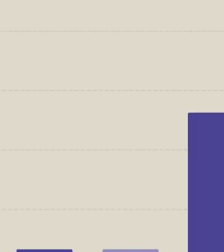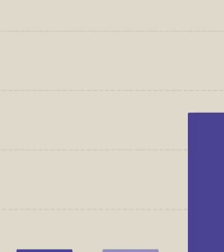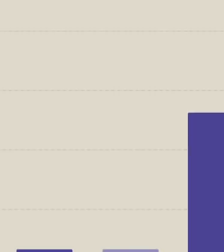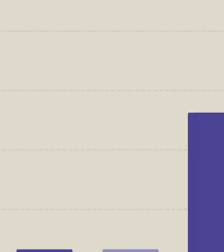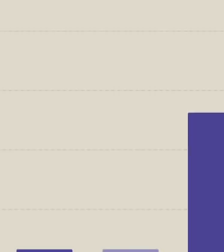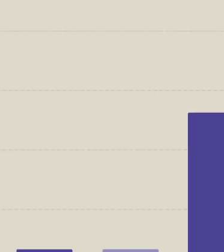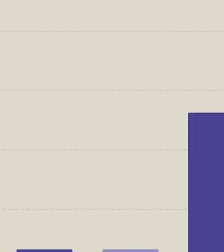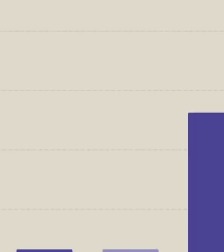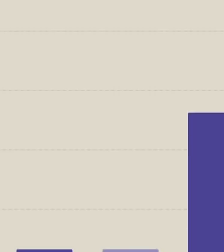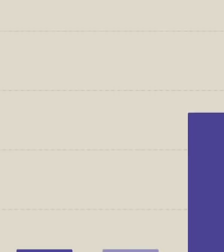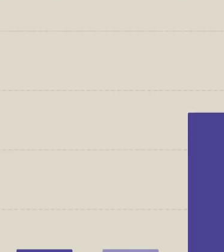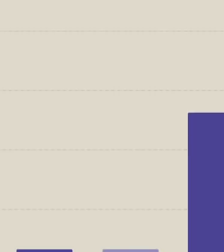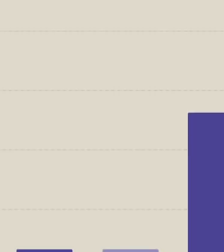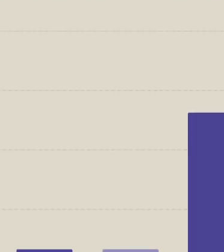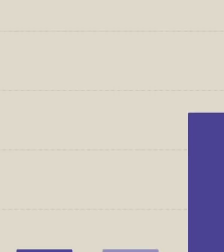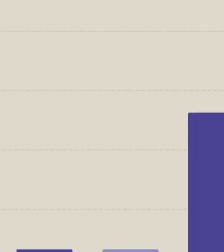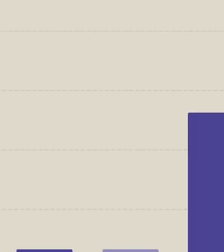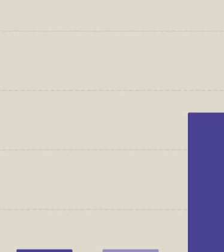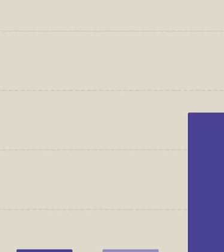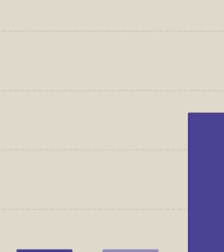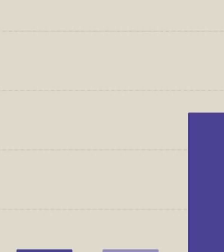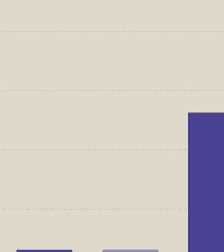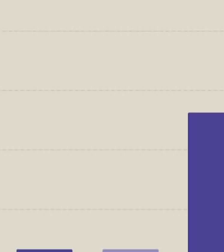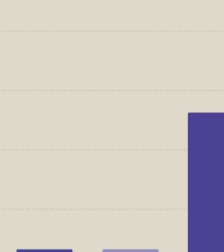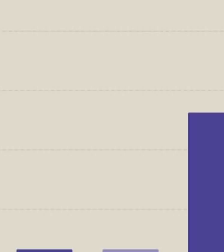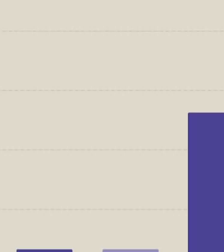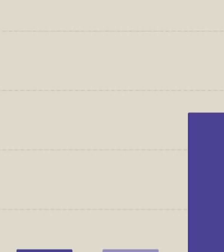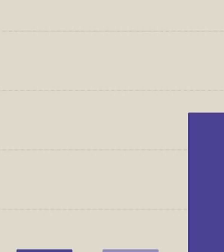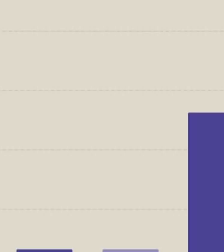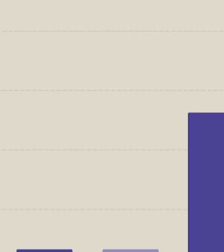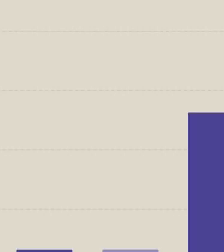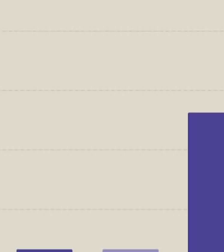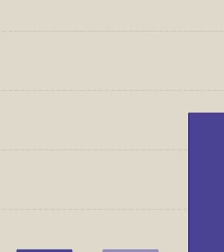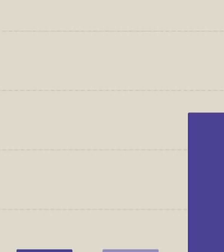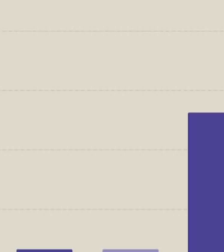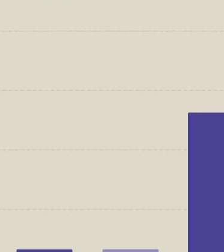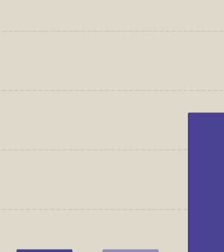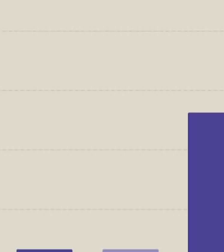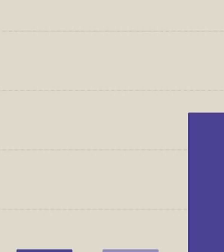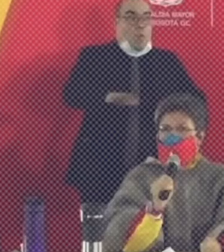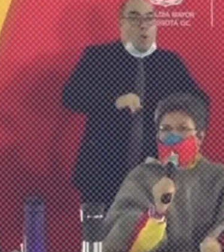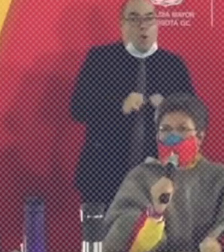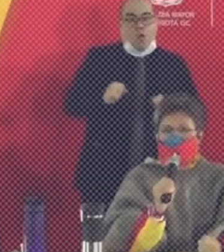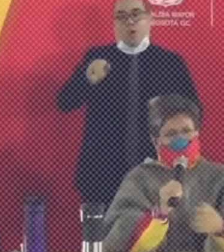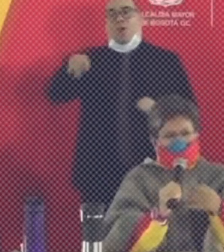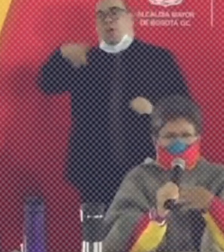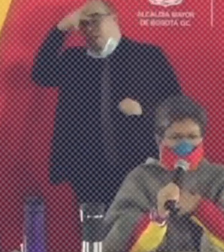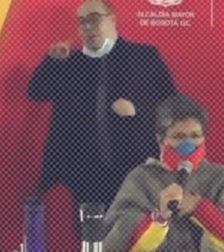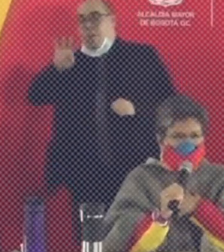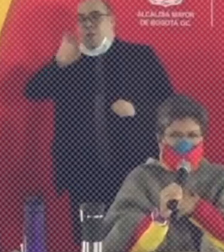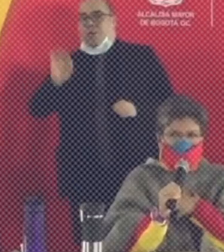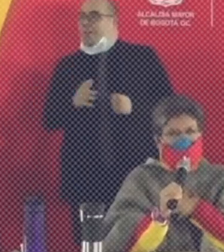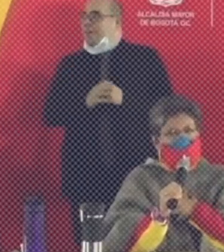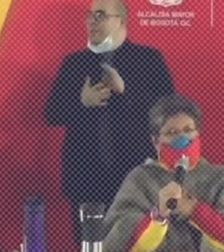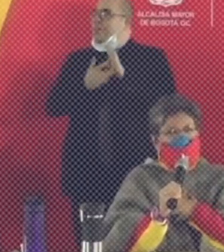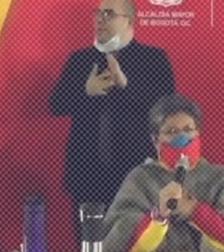migrantes venezolanos de situaciones de inseguridad que se presentan en Bogotá, como la del caso del hombre que fue asesinado en Transmilenio. Yo no quiero estigmatizar